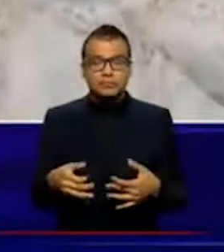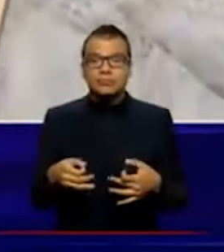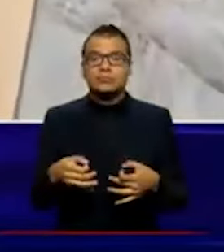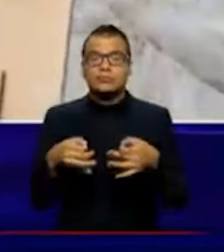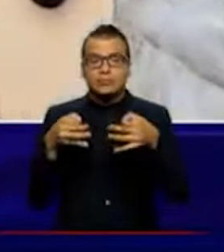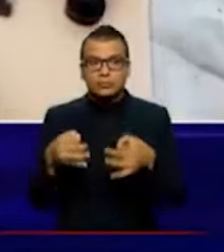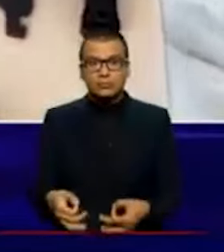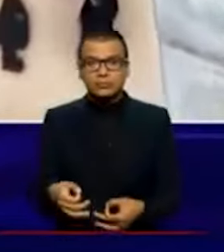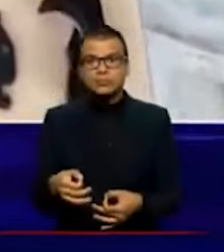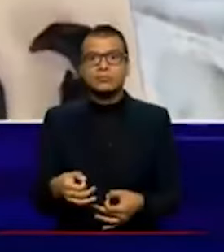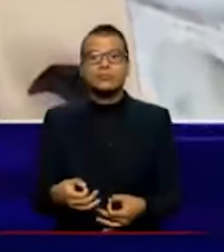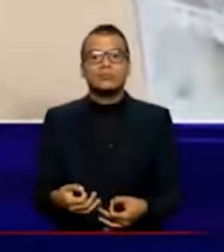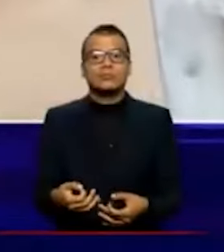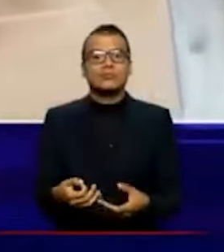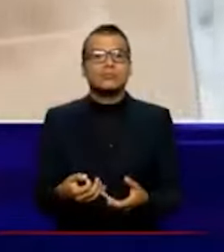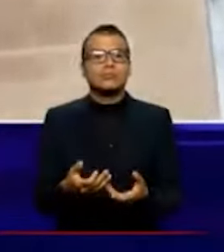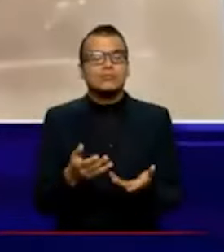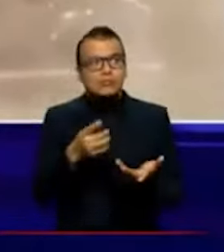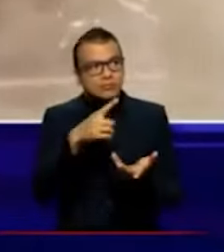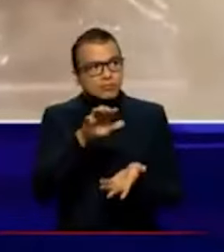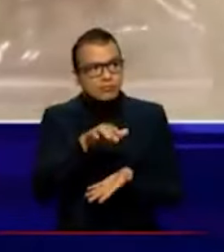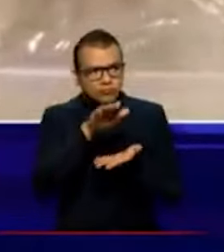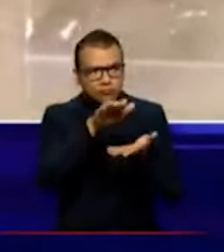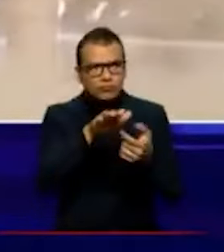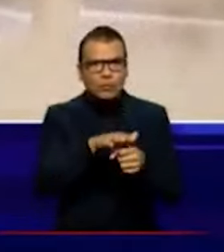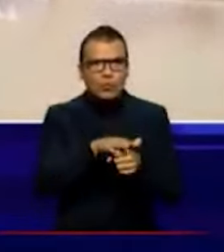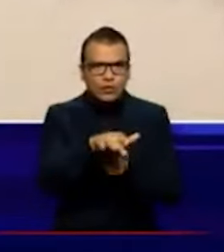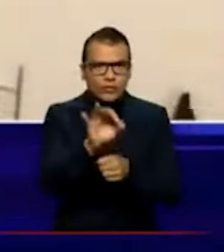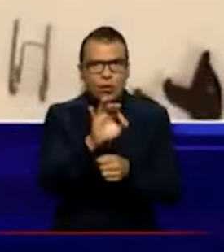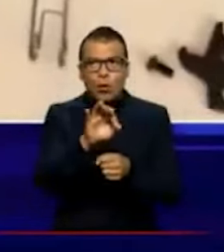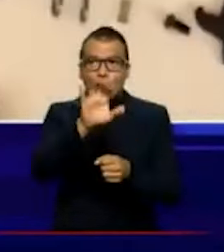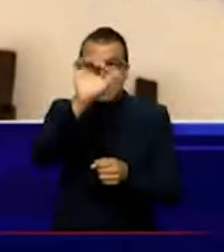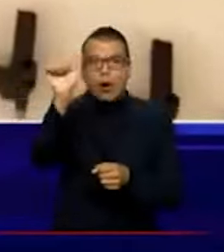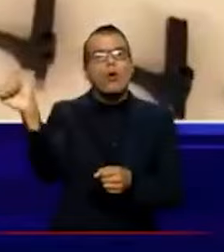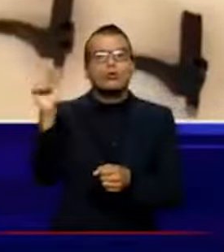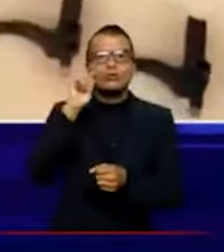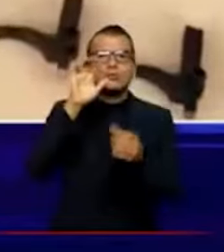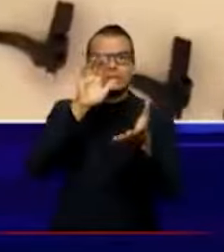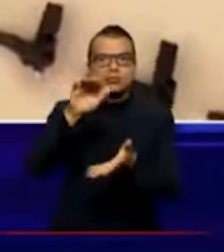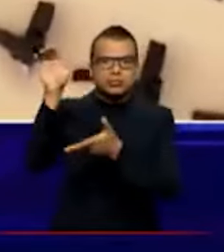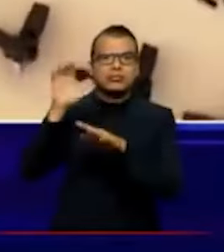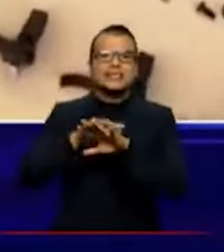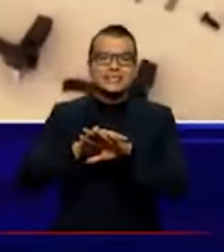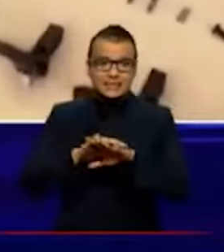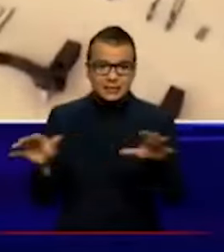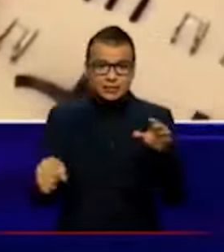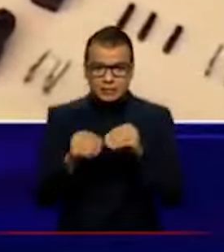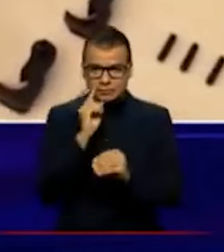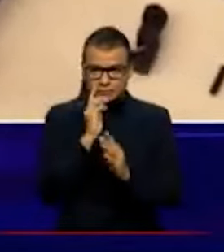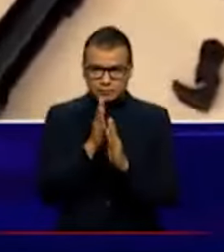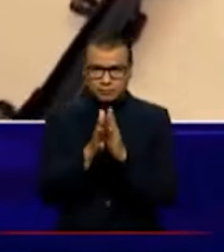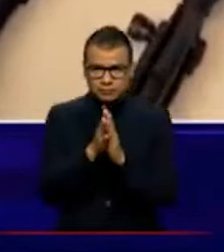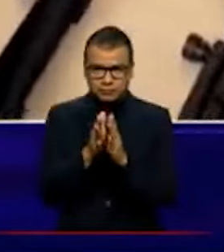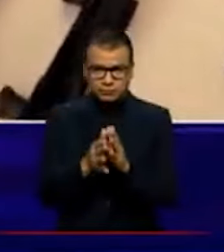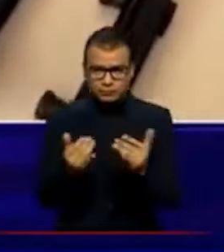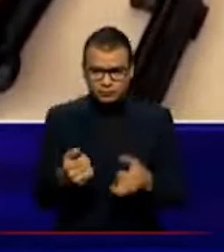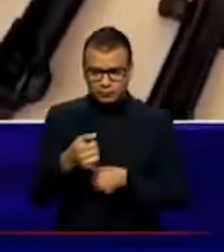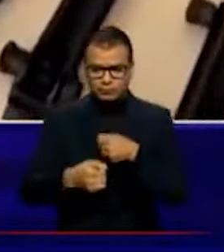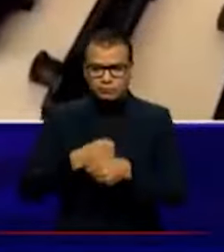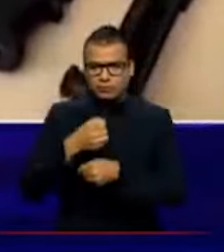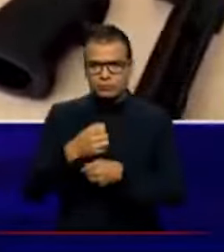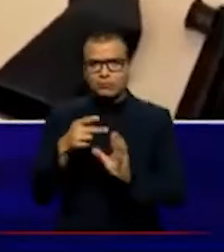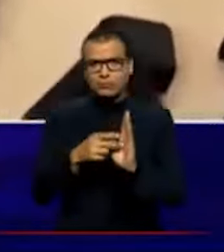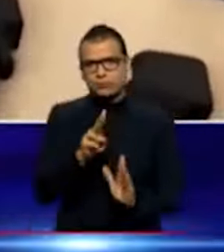a Buenaventura y hasta al extranjero como parte de encomienda. Hay que tener en cuenta un dato, y es que en lo corrido de este año ya han